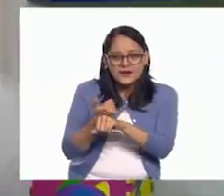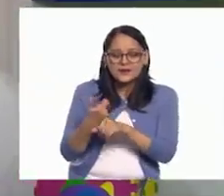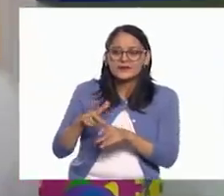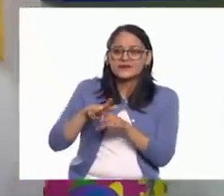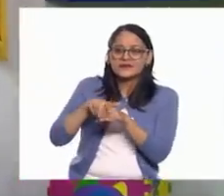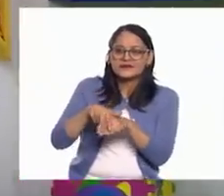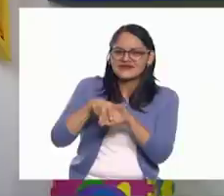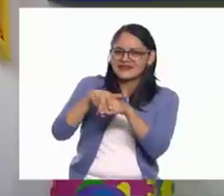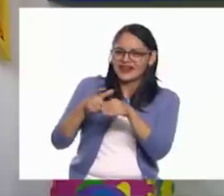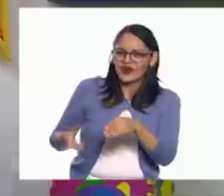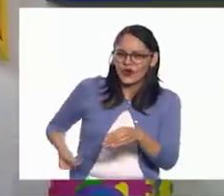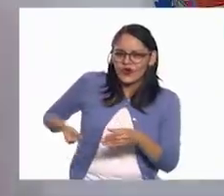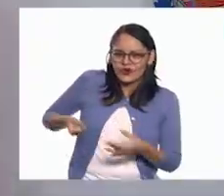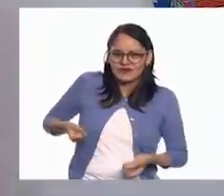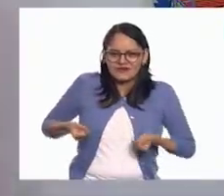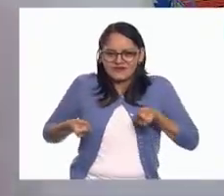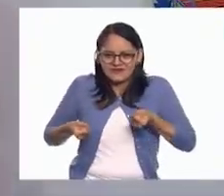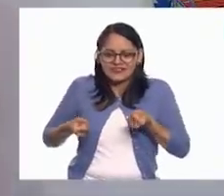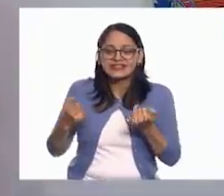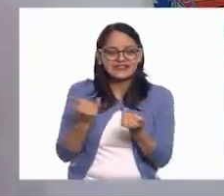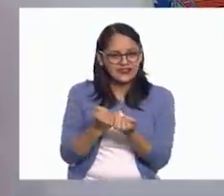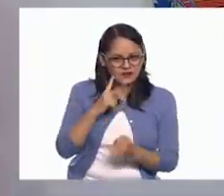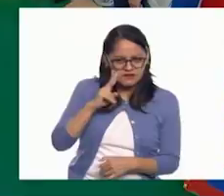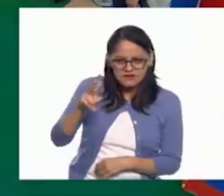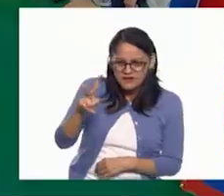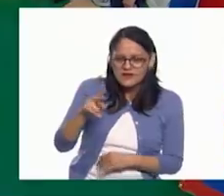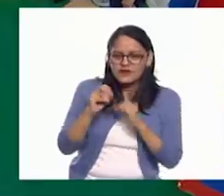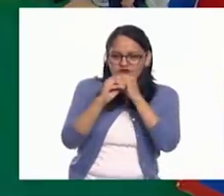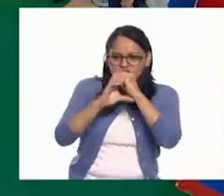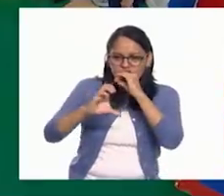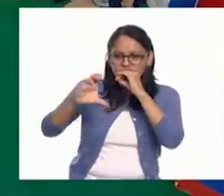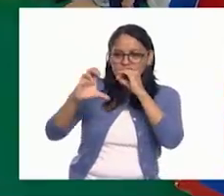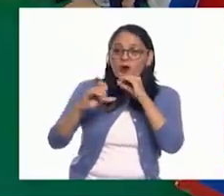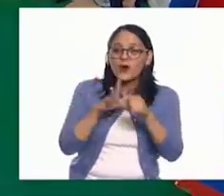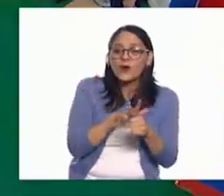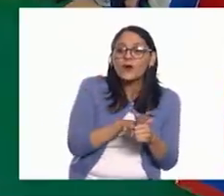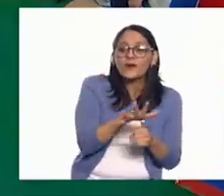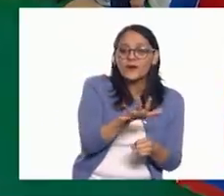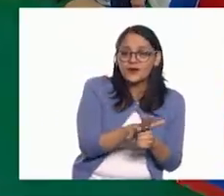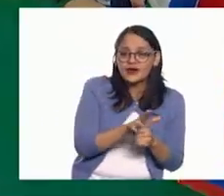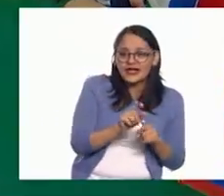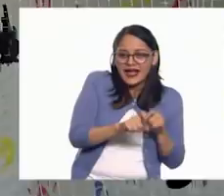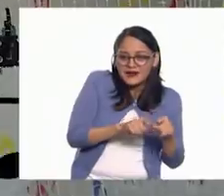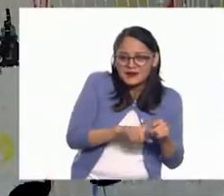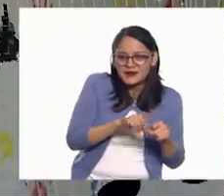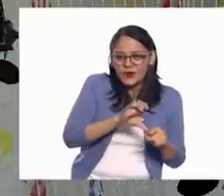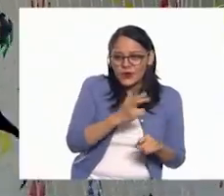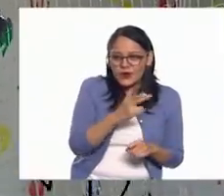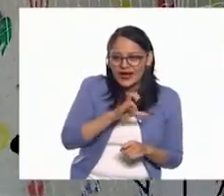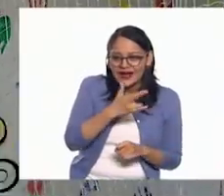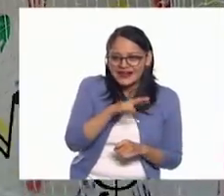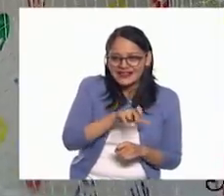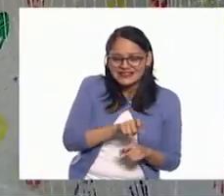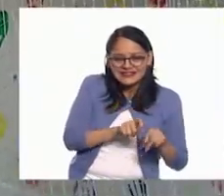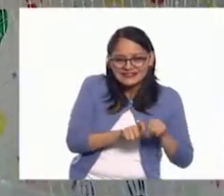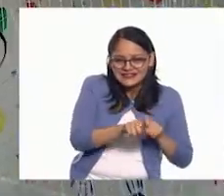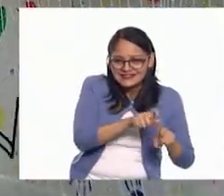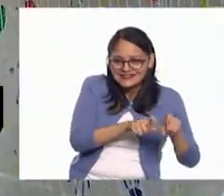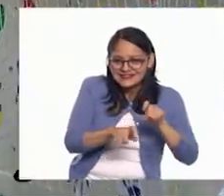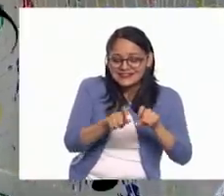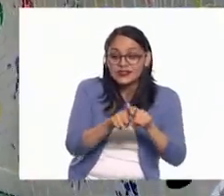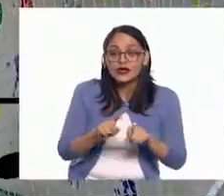una cubeta. También vi tocar corneta a una triste cucaracha. También vi una